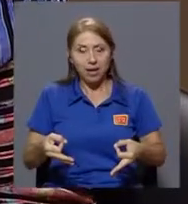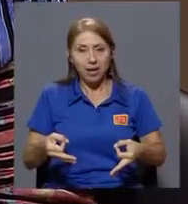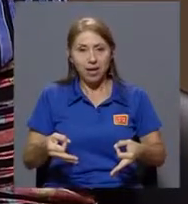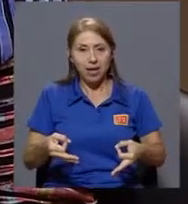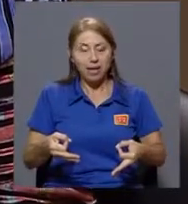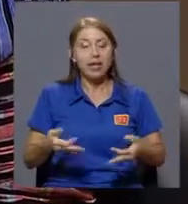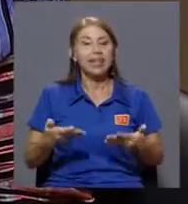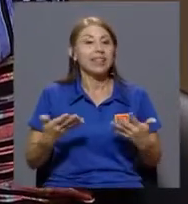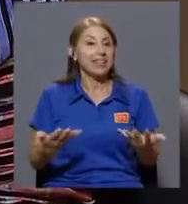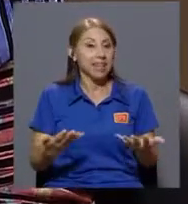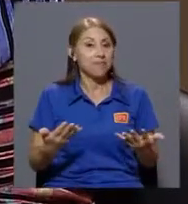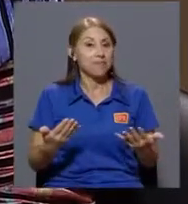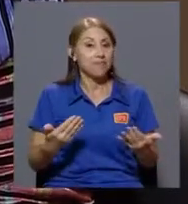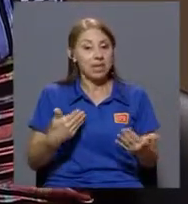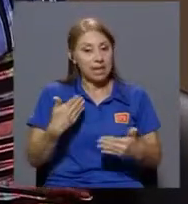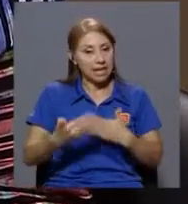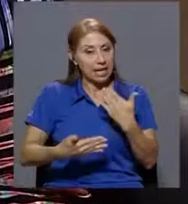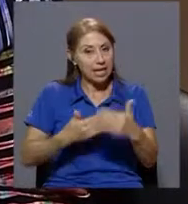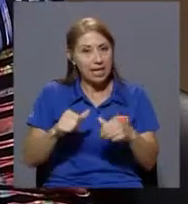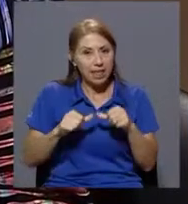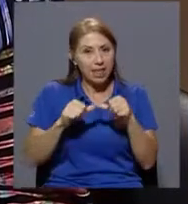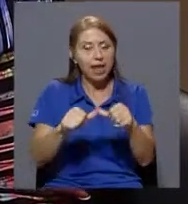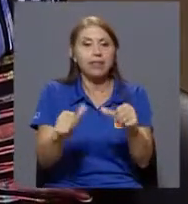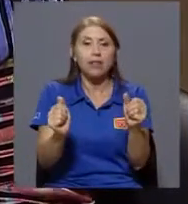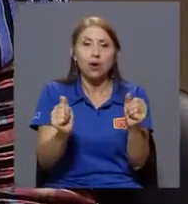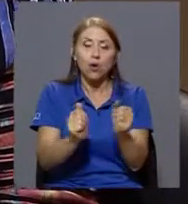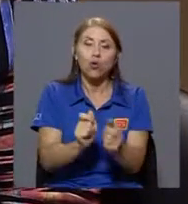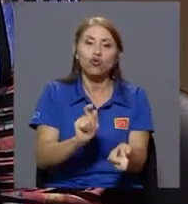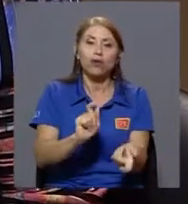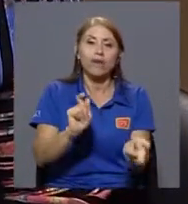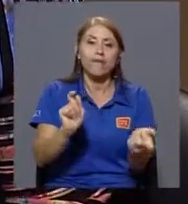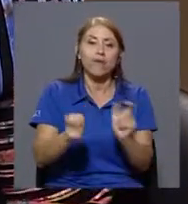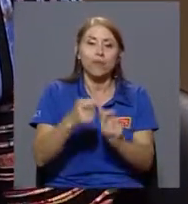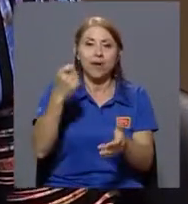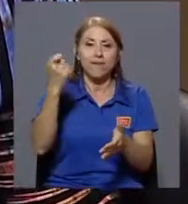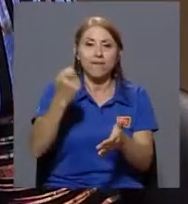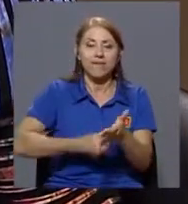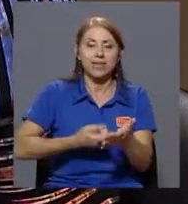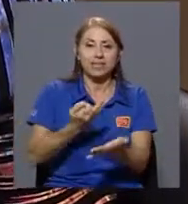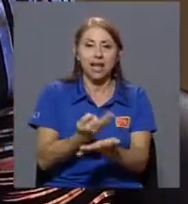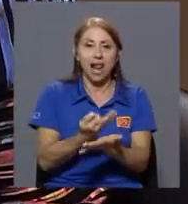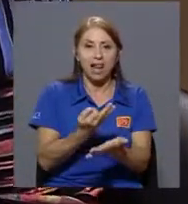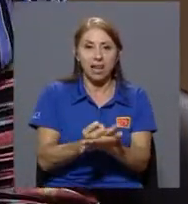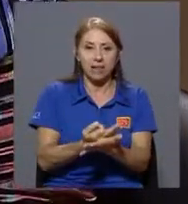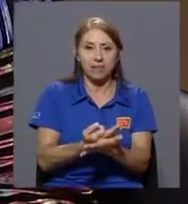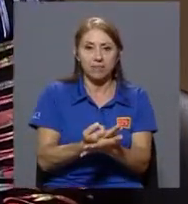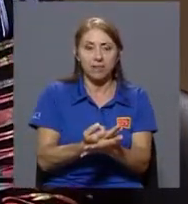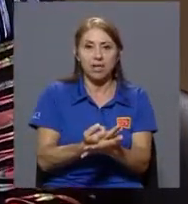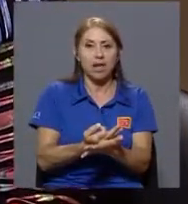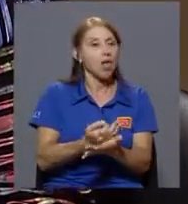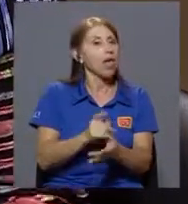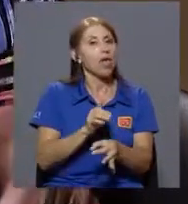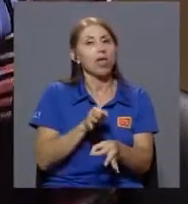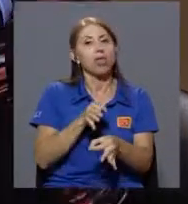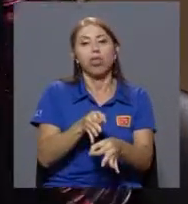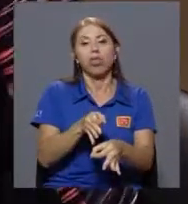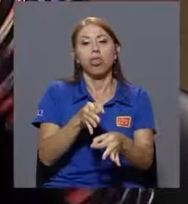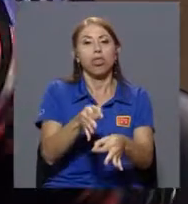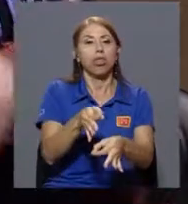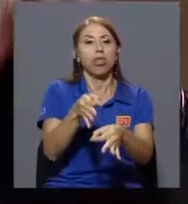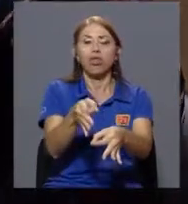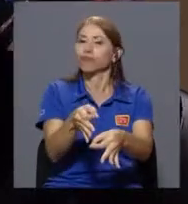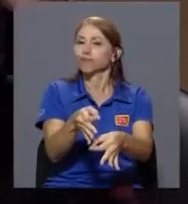ir adelante con la reforma fiscal y no poder seguir posponiendo decisiones, porque esta decisión